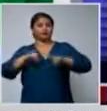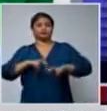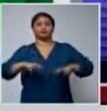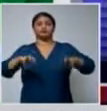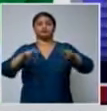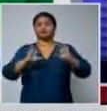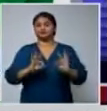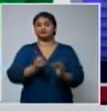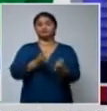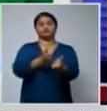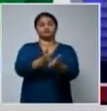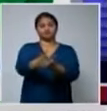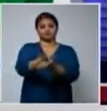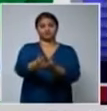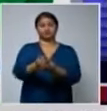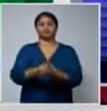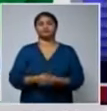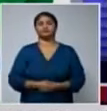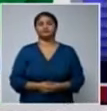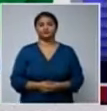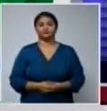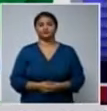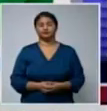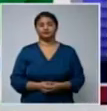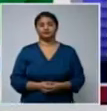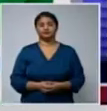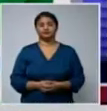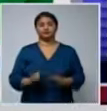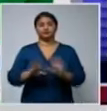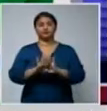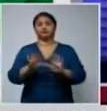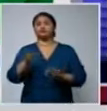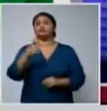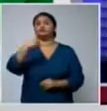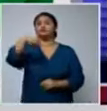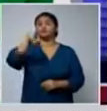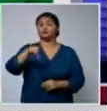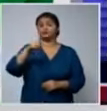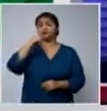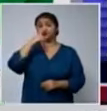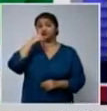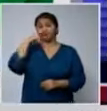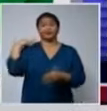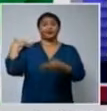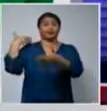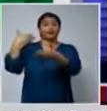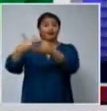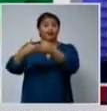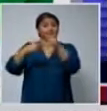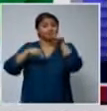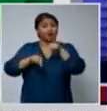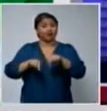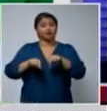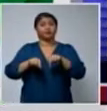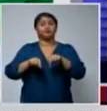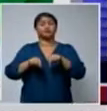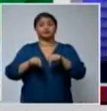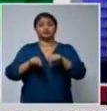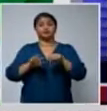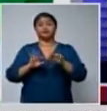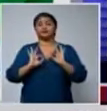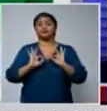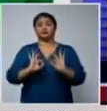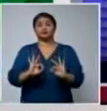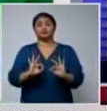infección. Del 1 de noviembre a la fecha, siempre tenemos esa